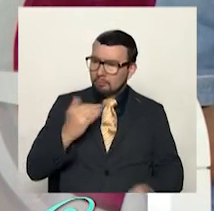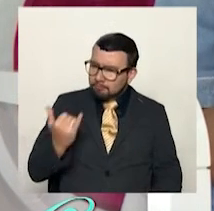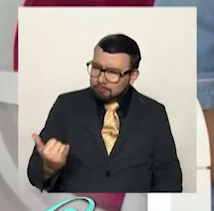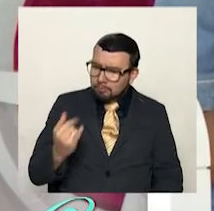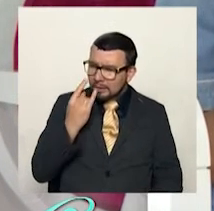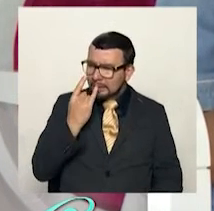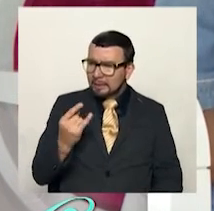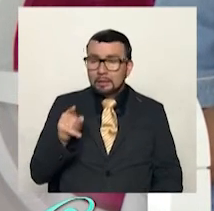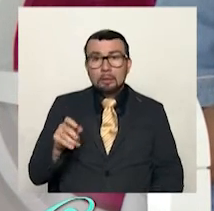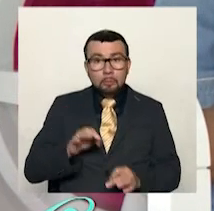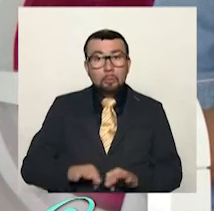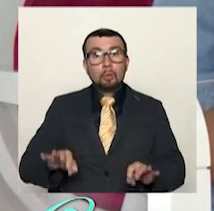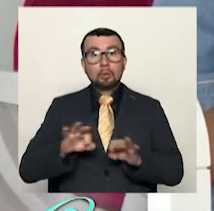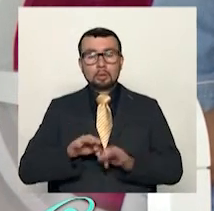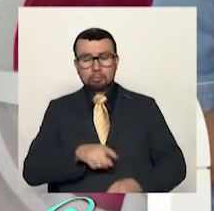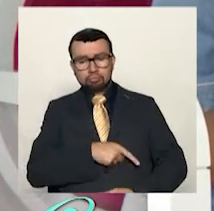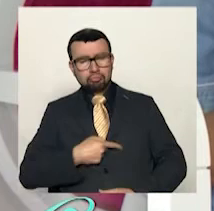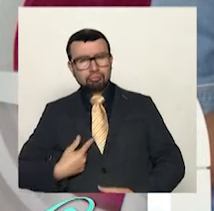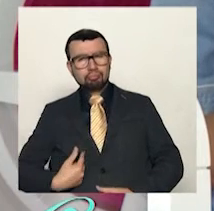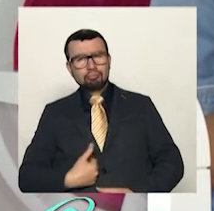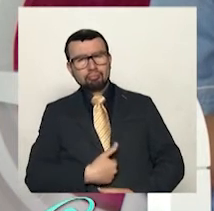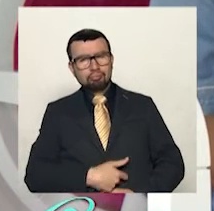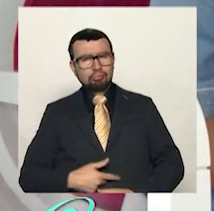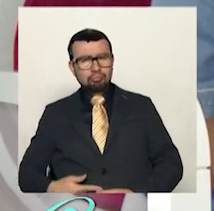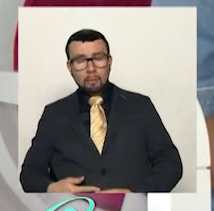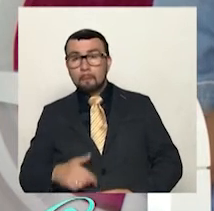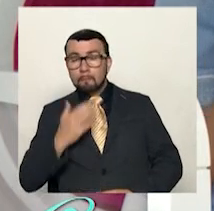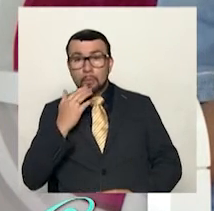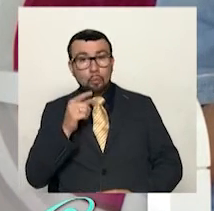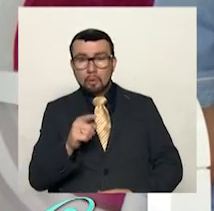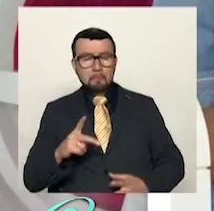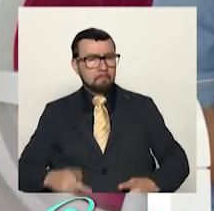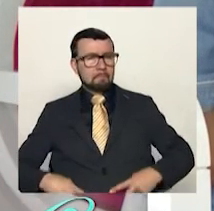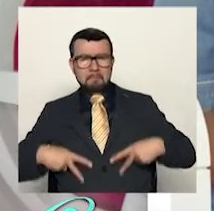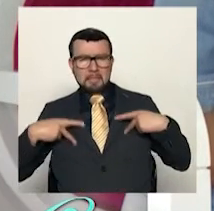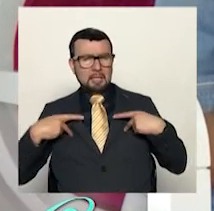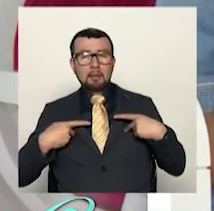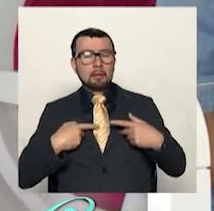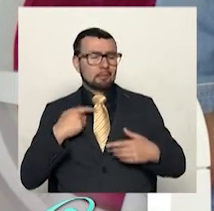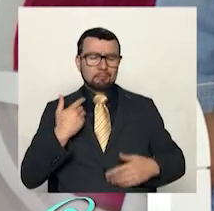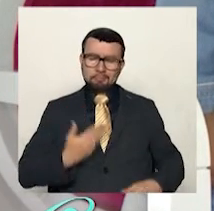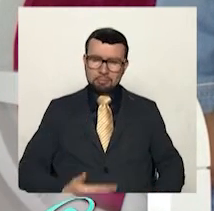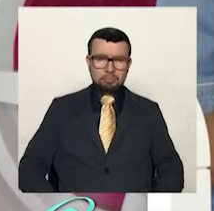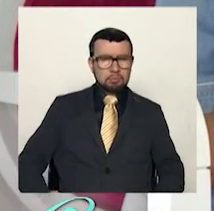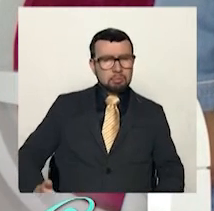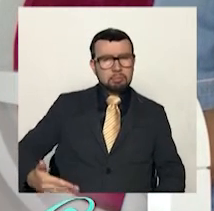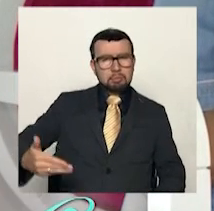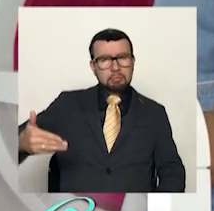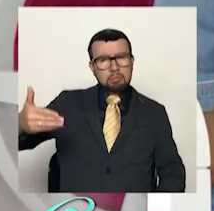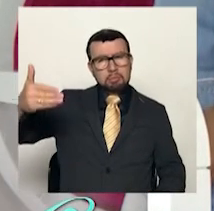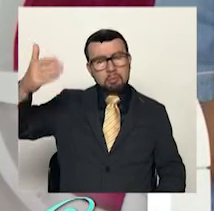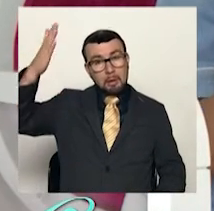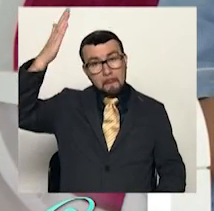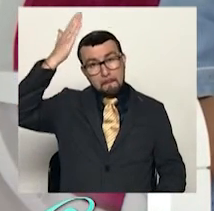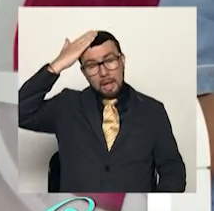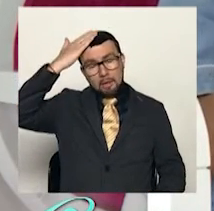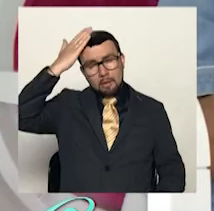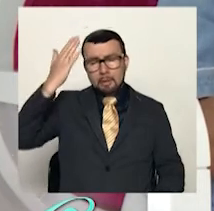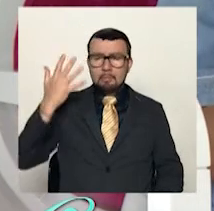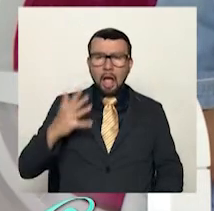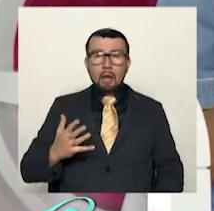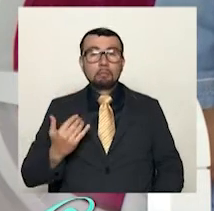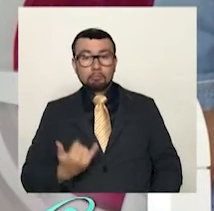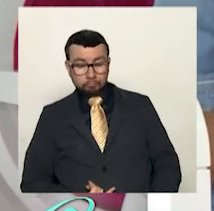del aparato digestivo. Imagínense que ustedes durante su vida, más o menos se ha calculado que por ese